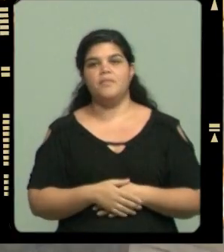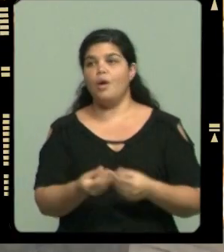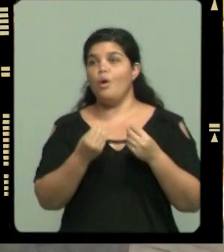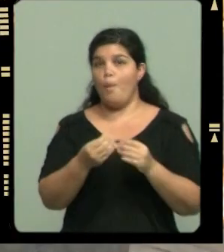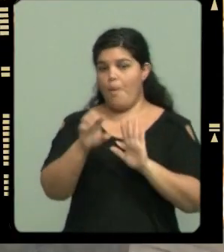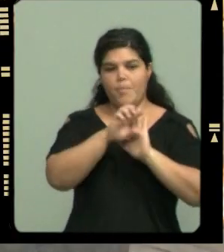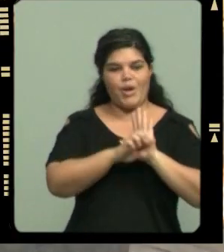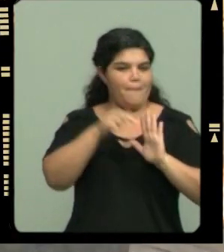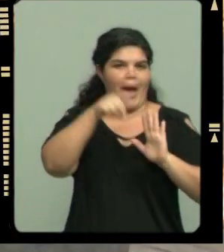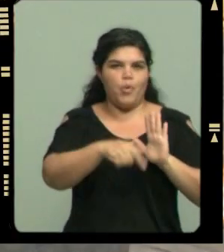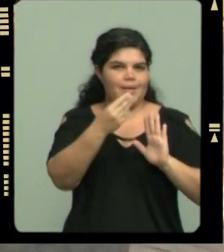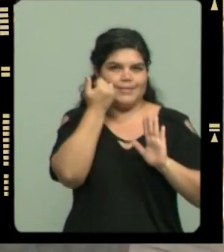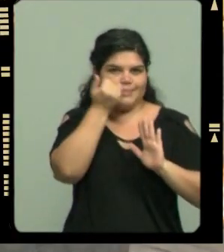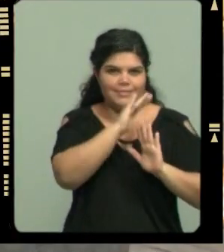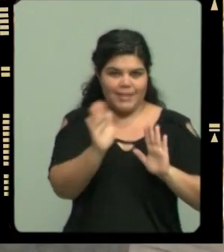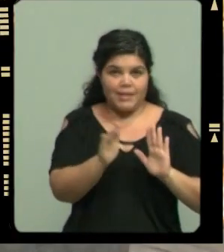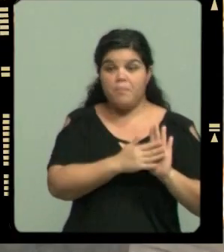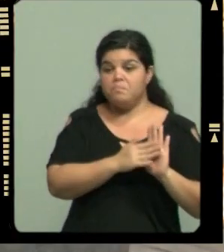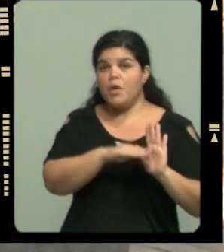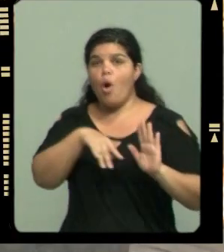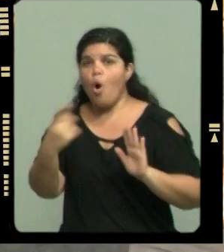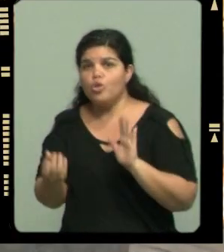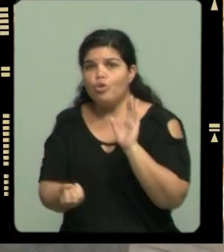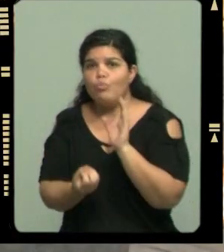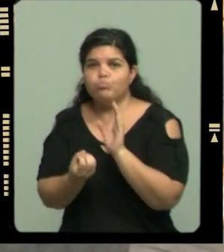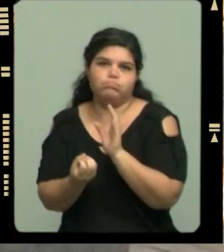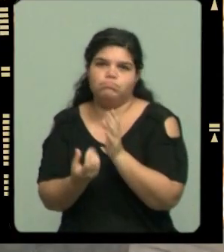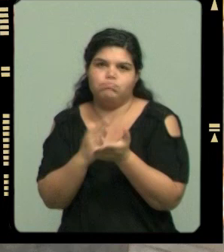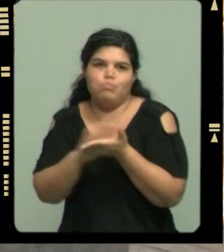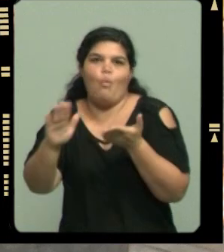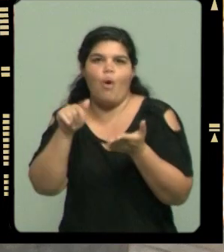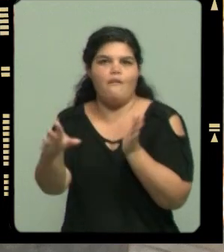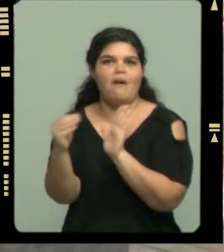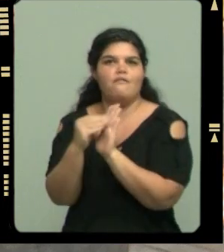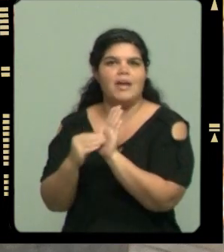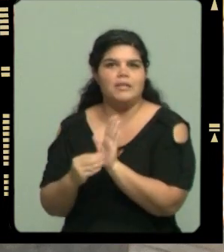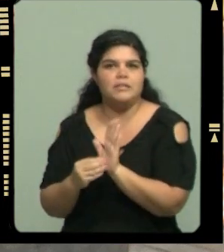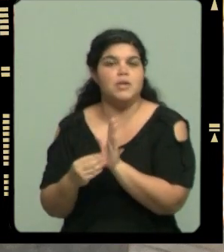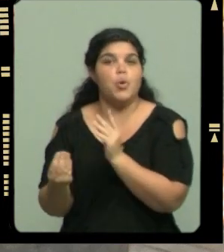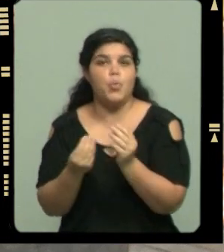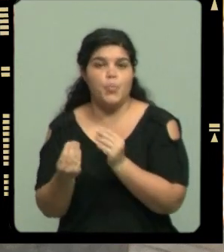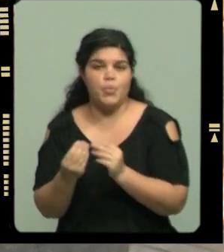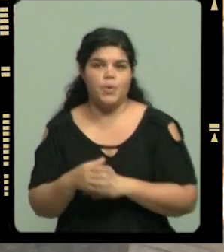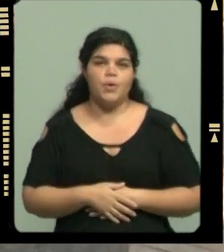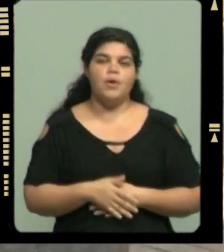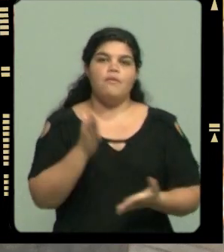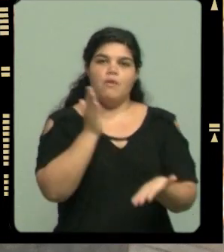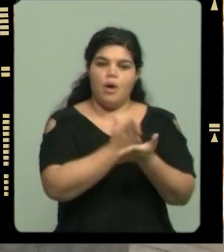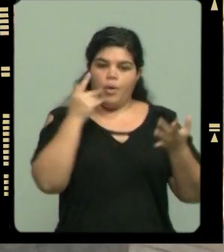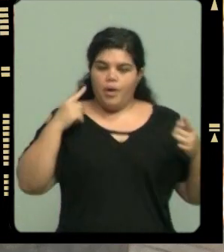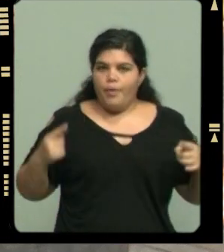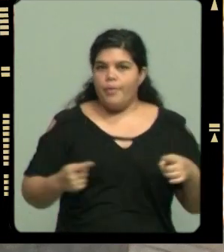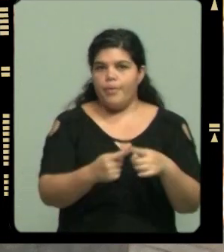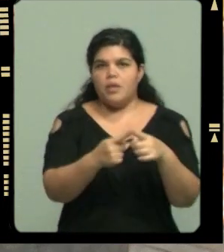surgir otro programa? Porque este ya está en funcionamiento para sumarse. El objetivo de la